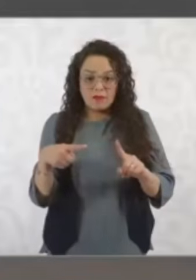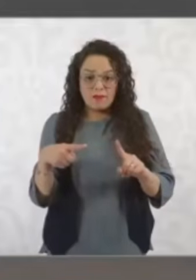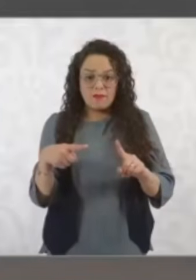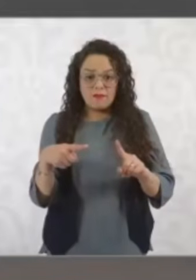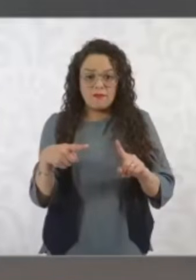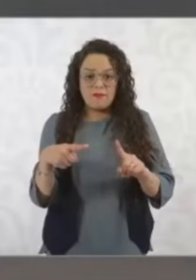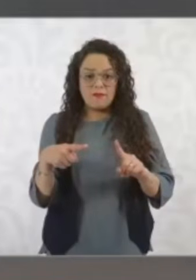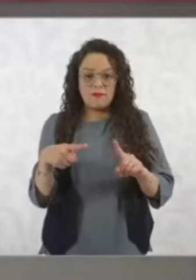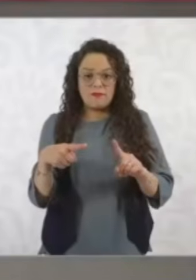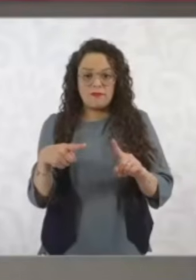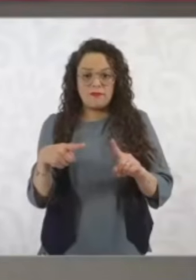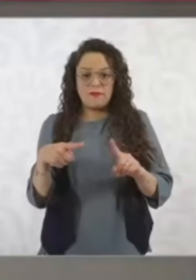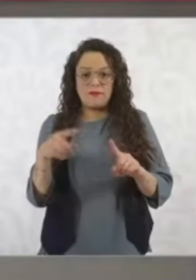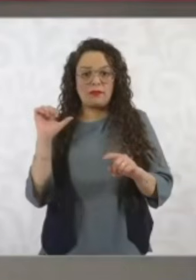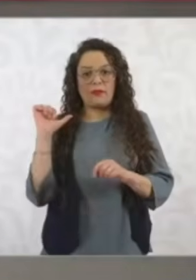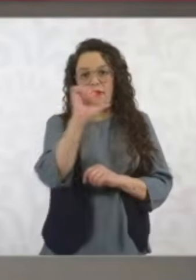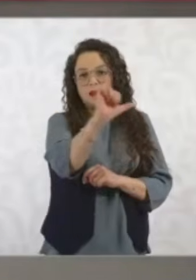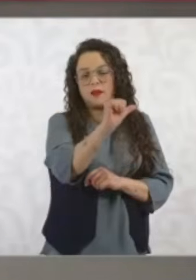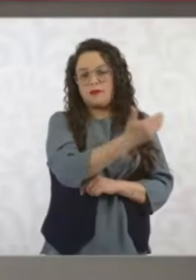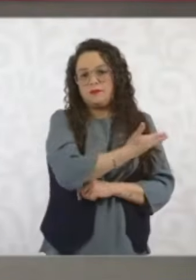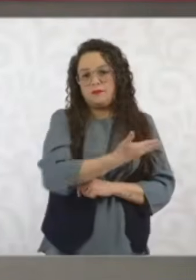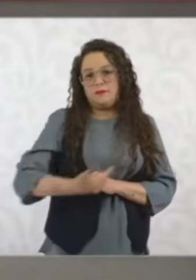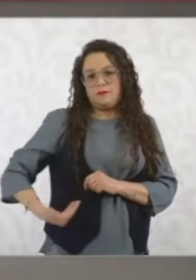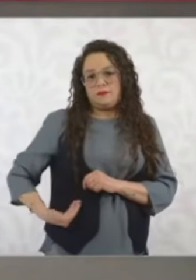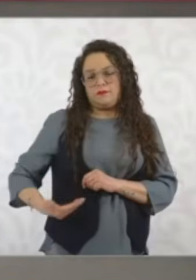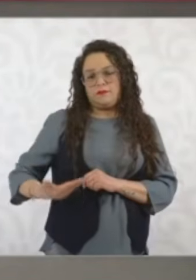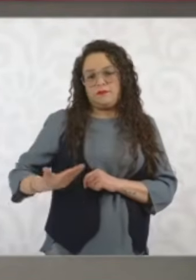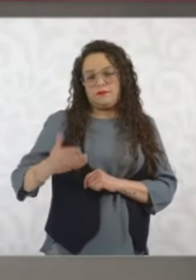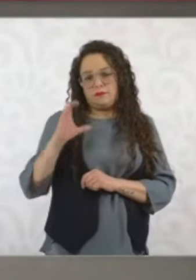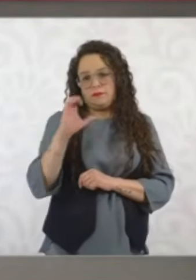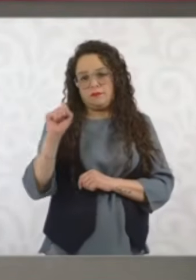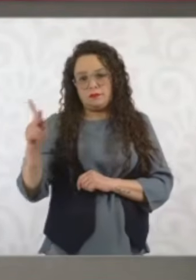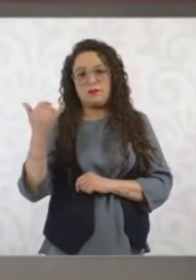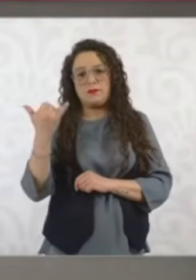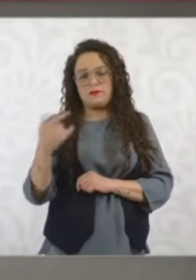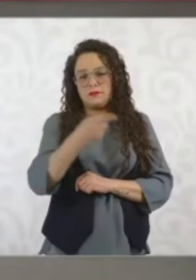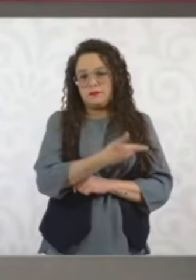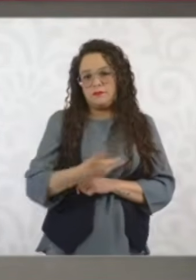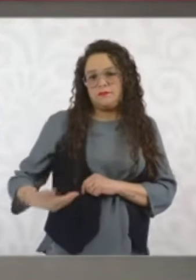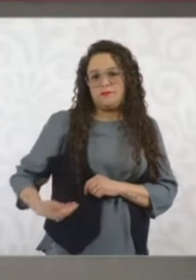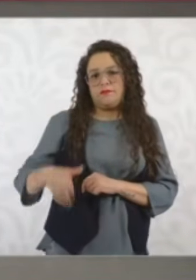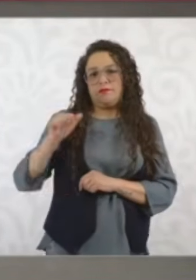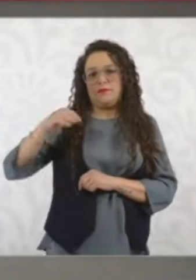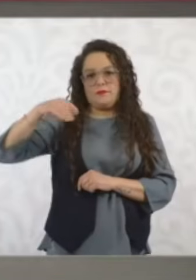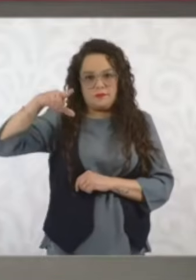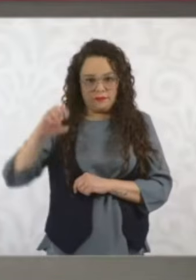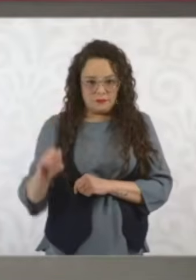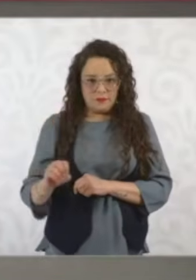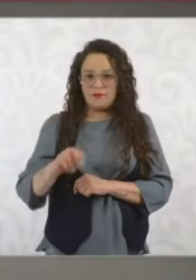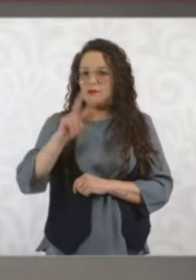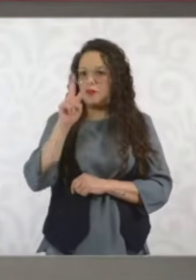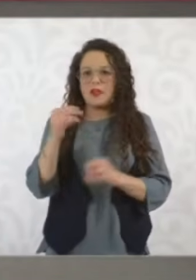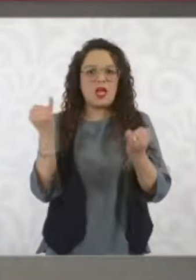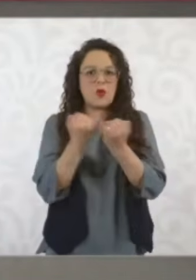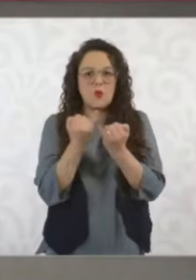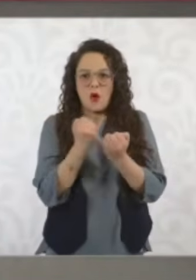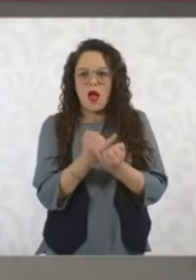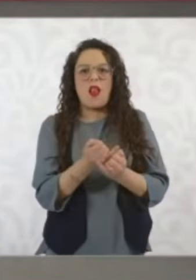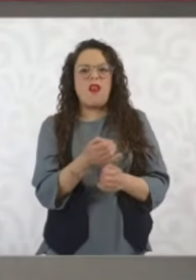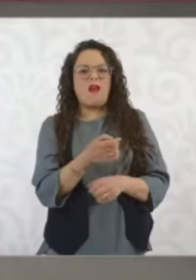está dirigida a la presidenta y al presidente López Obrador. Igual con un lenguaje agresivo,